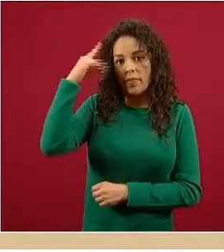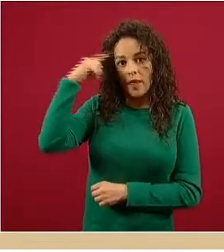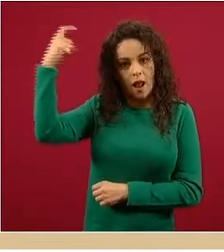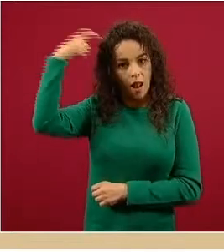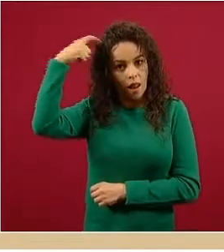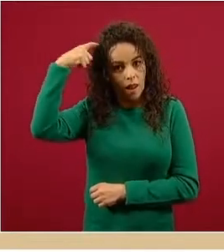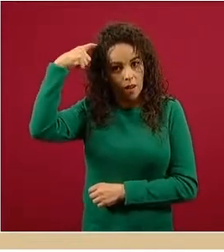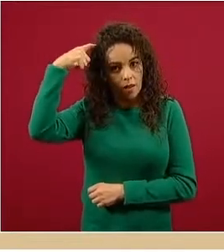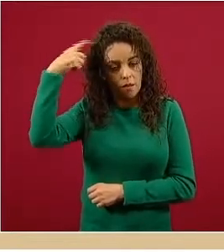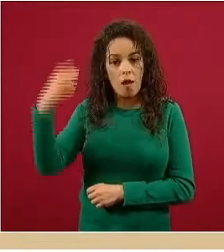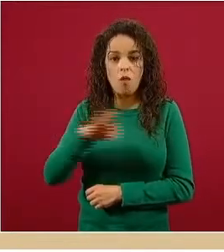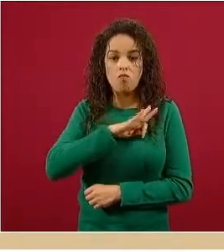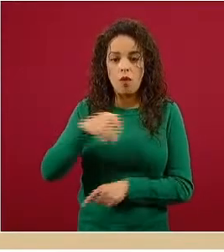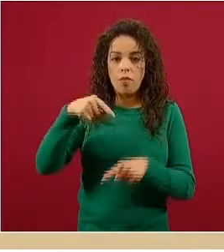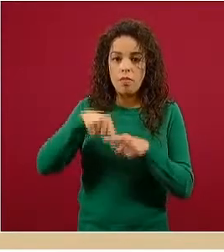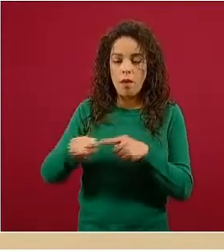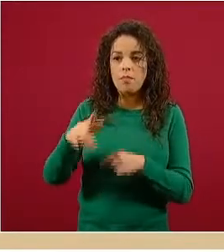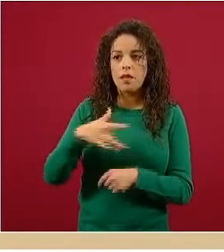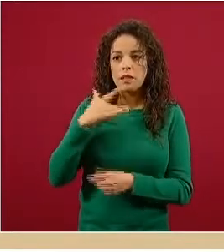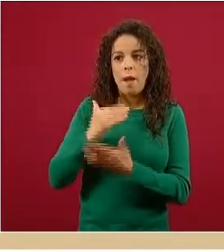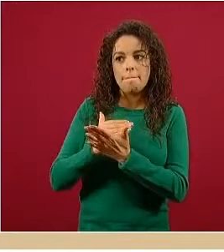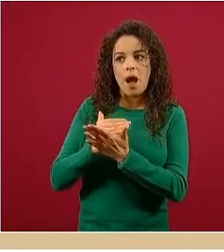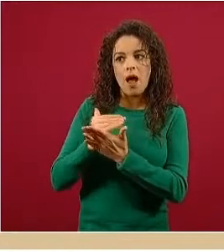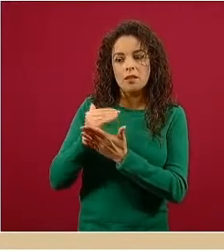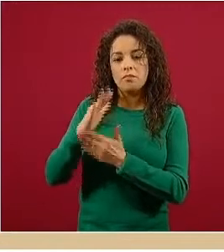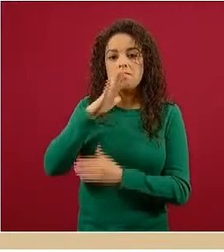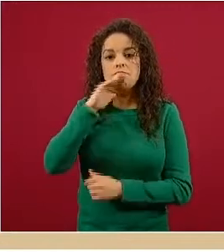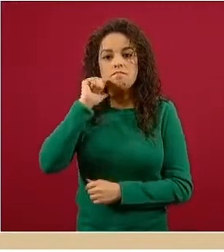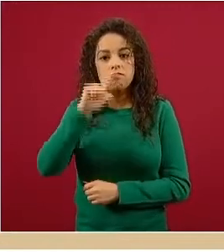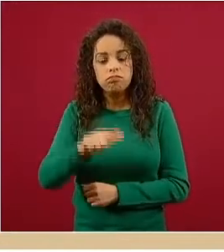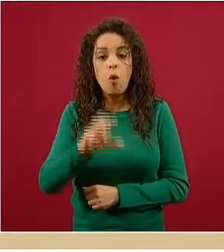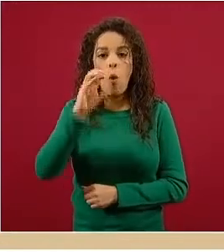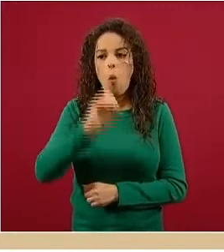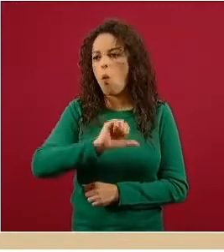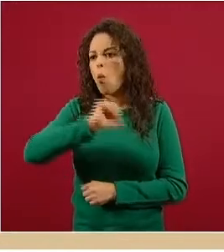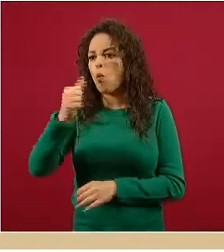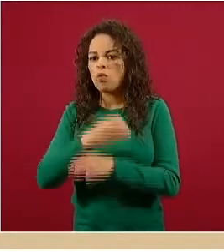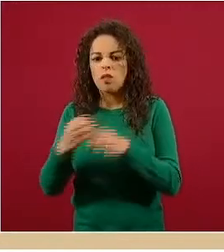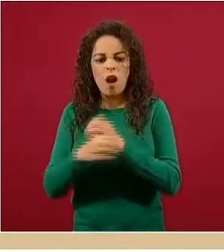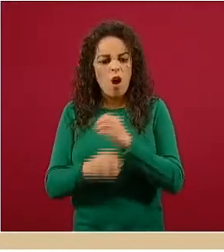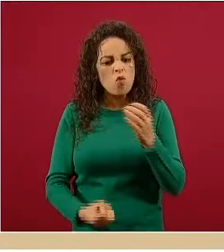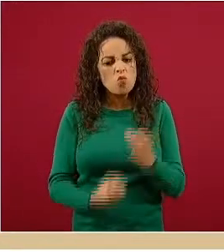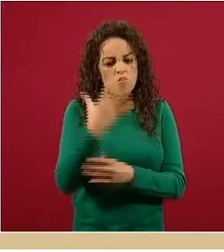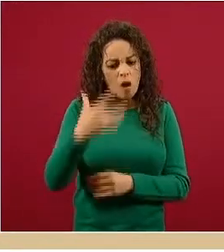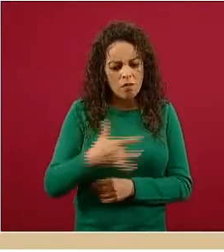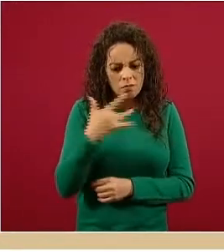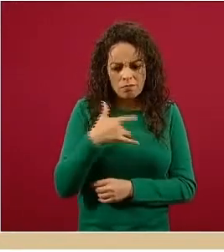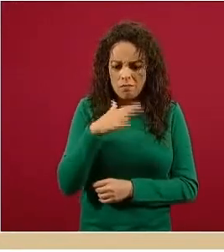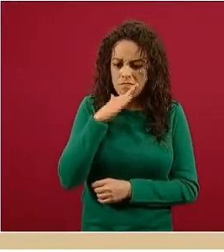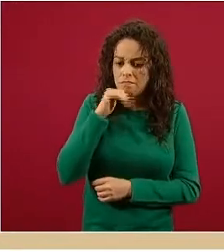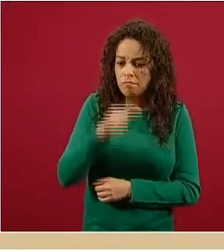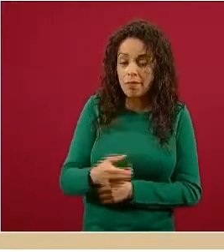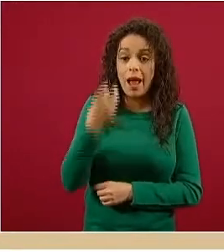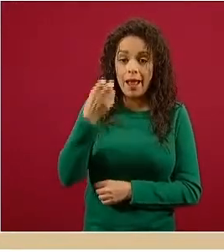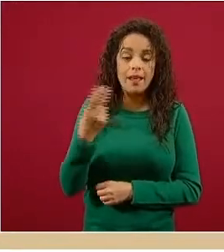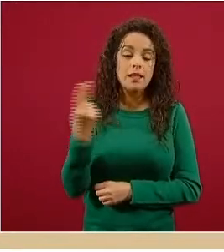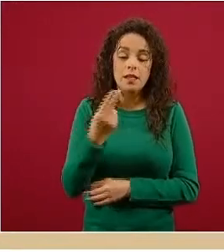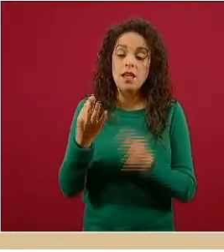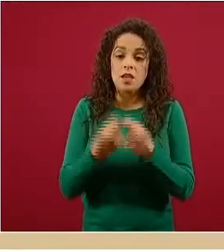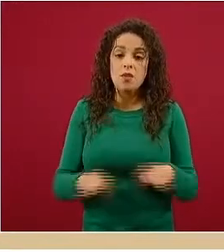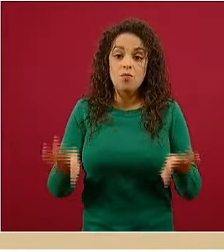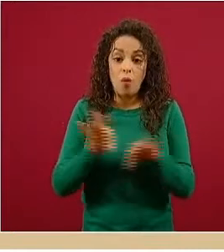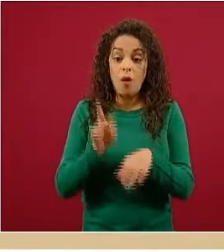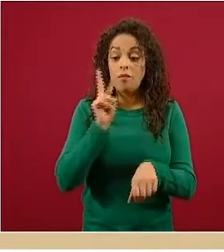embargo, hay que tener vigilancia. Es importante explicarles de la red de apoyo, y sobre todo favorecer que sigan con